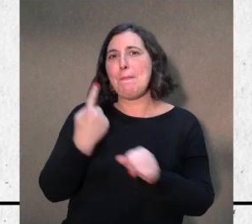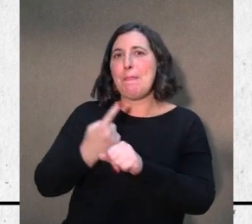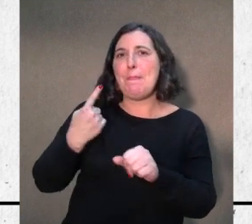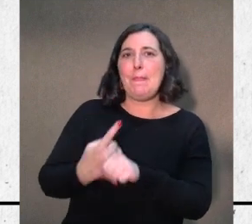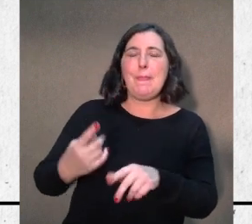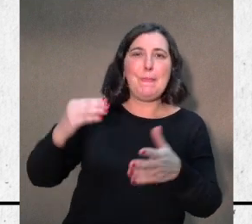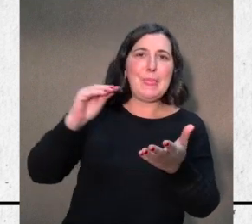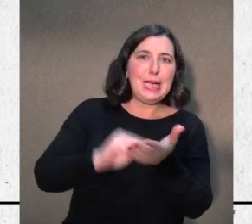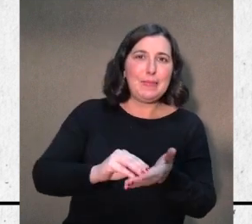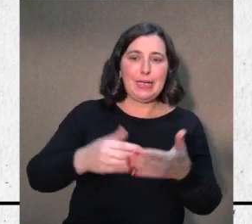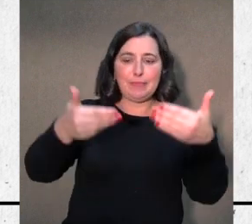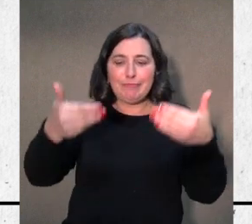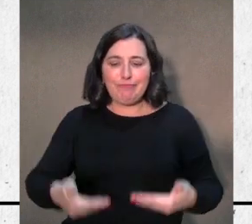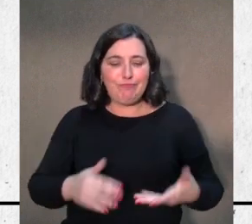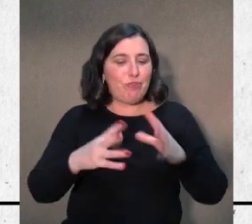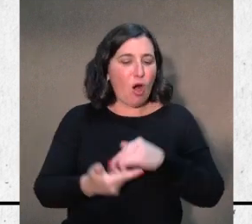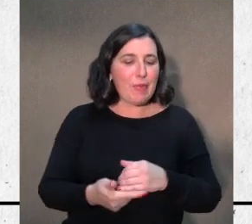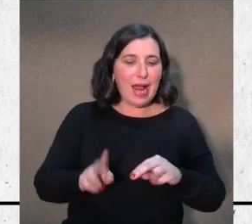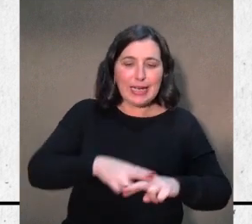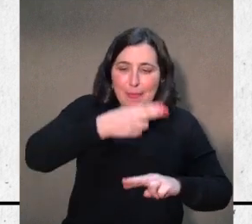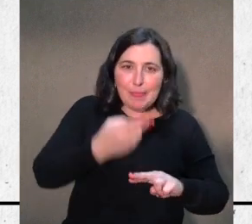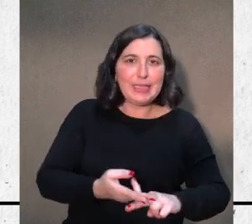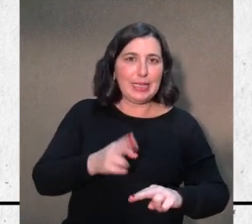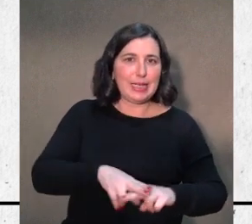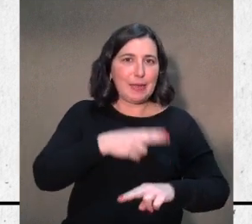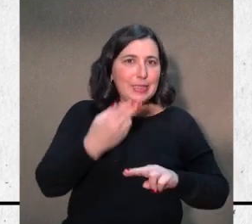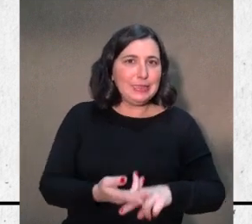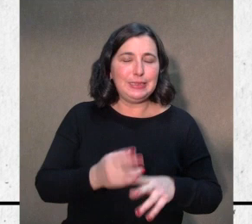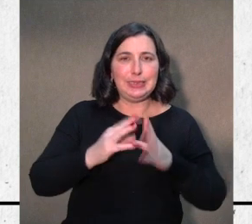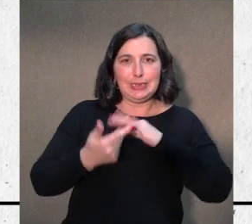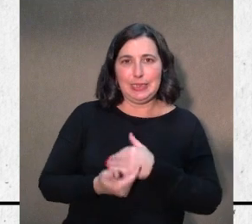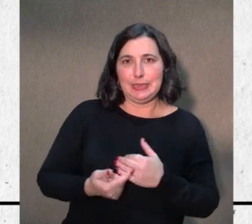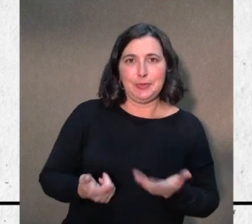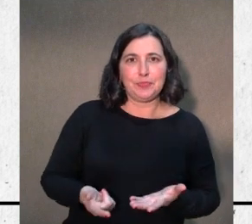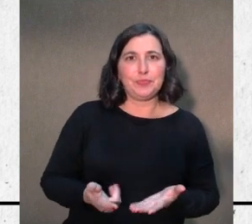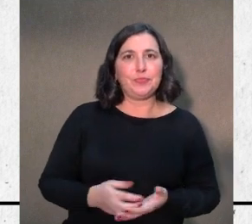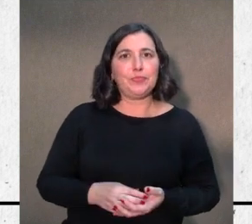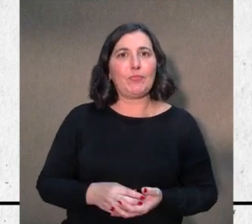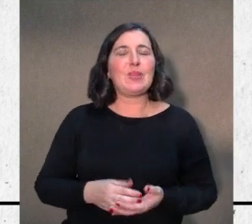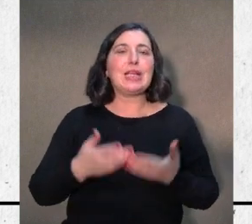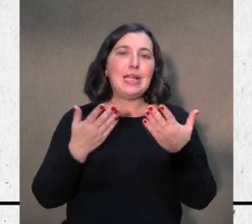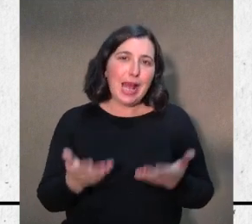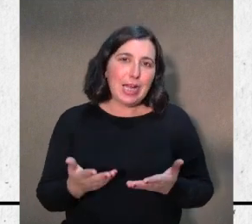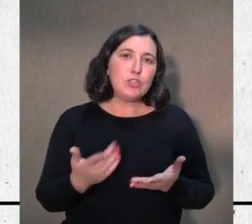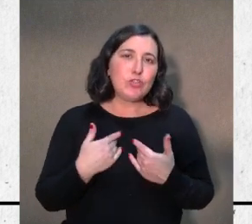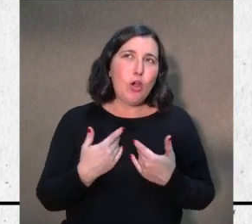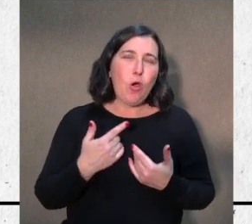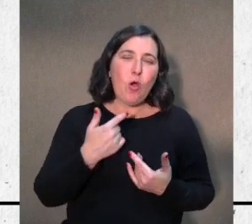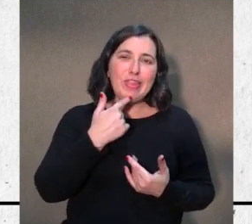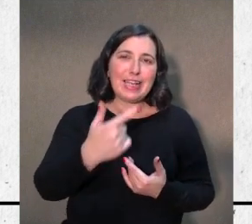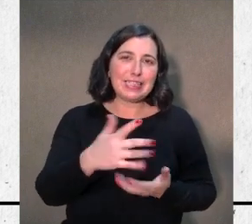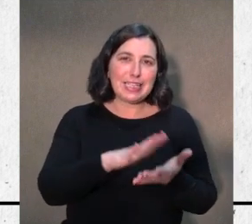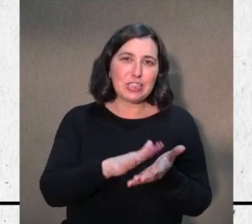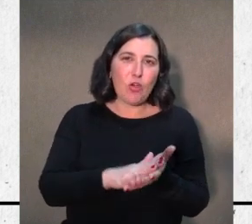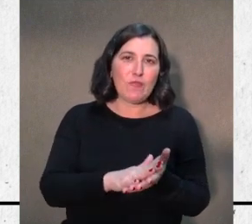la primera sí. vez. Sí, yo me refería a la repetición en la cuestión técnica, o sea, cuando hacemos ejercicios son reiterativos. No, pero es verdad, lo